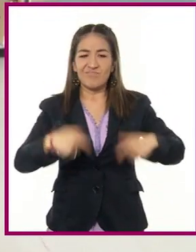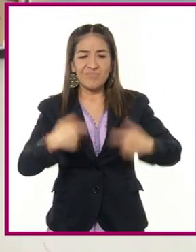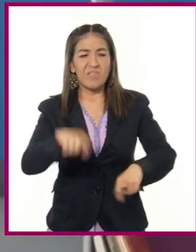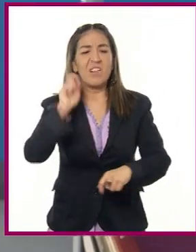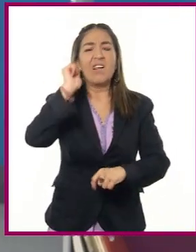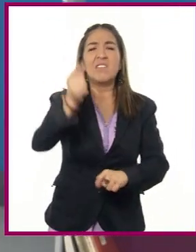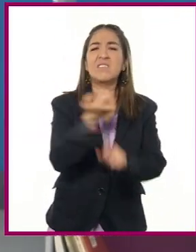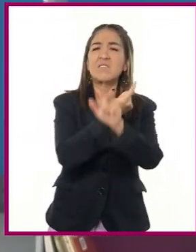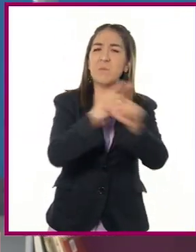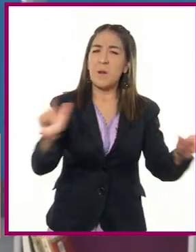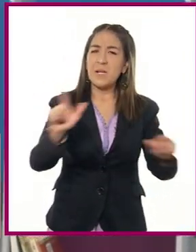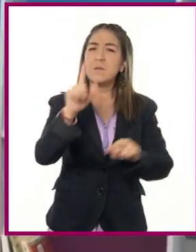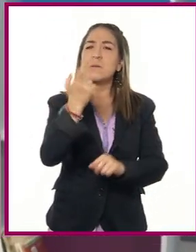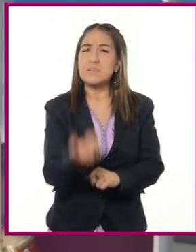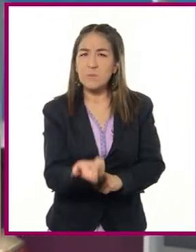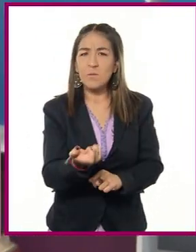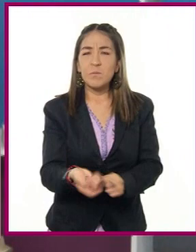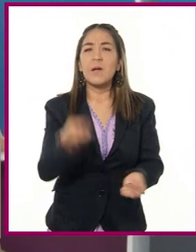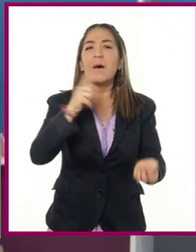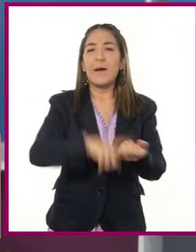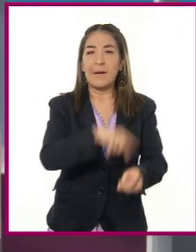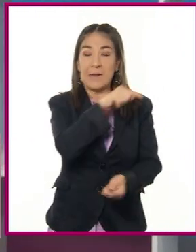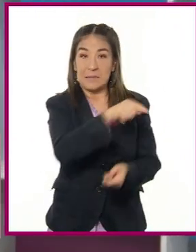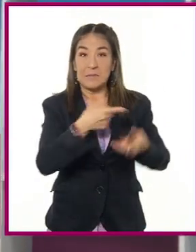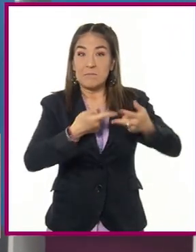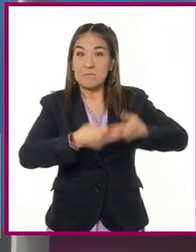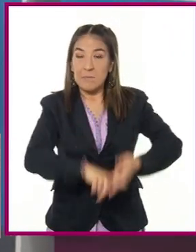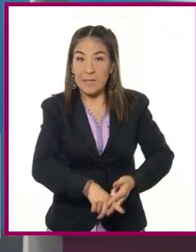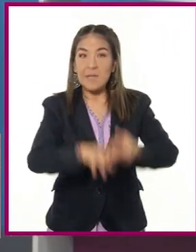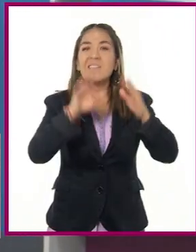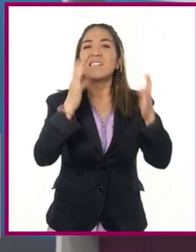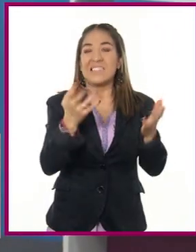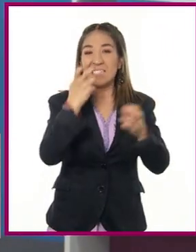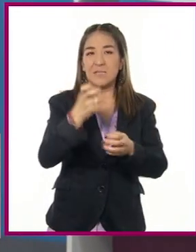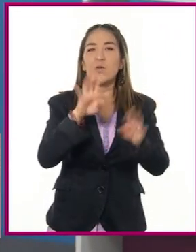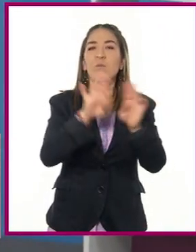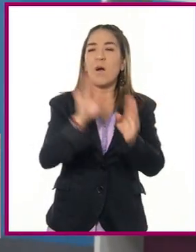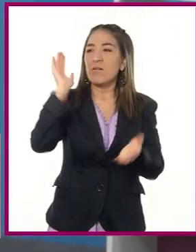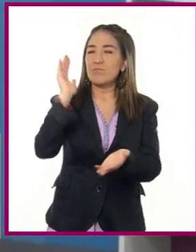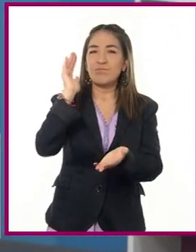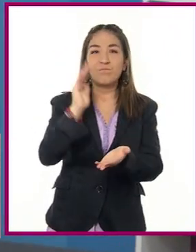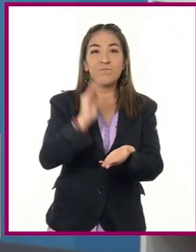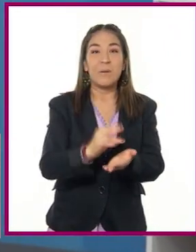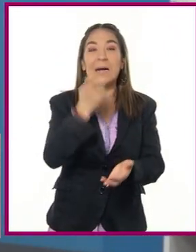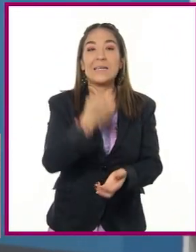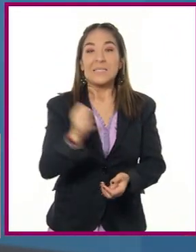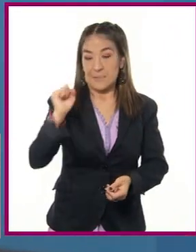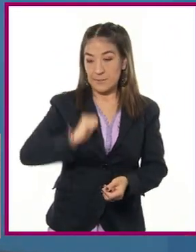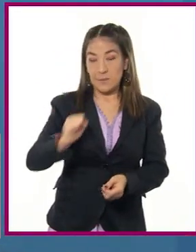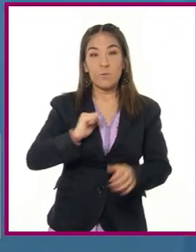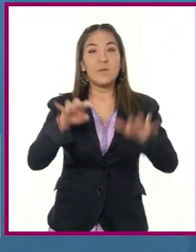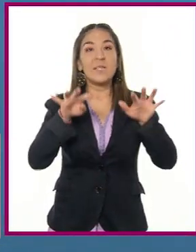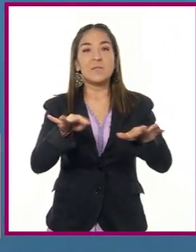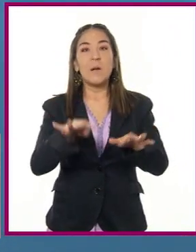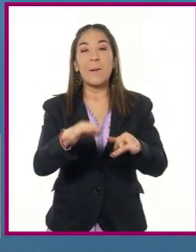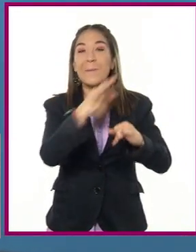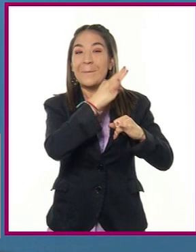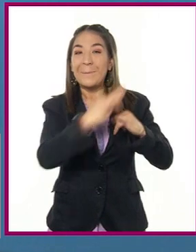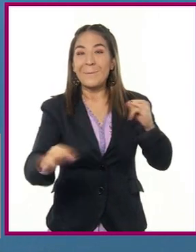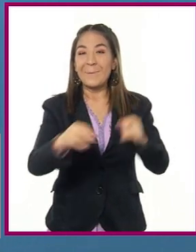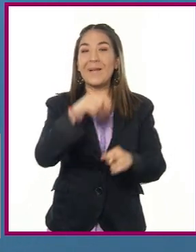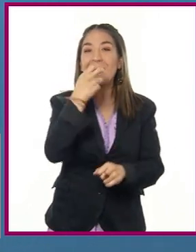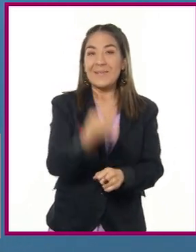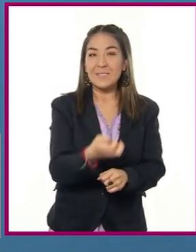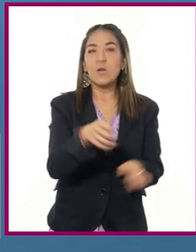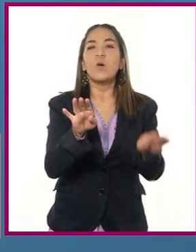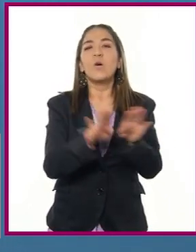económico. El liberalismo comienza a entrar en deterioro hacia el último tercio del siglo XIX, a